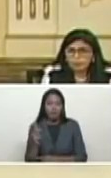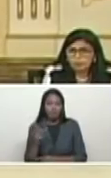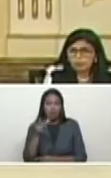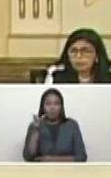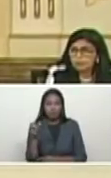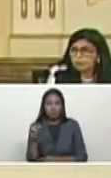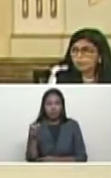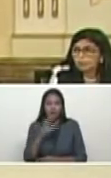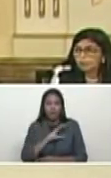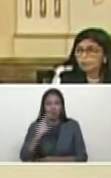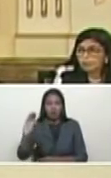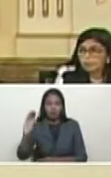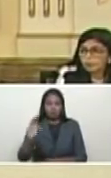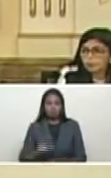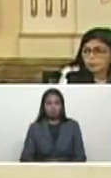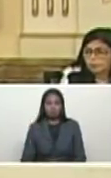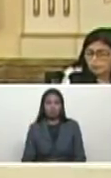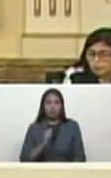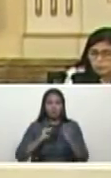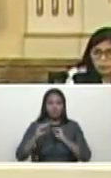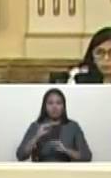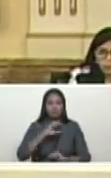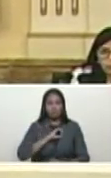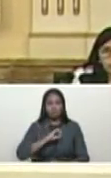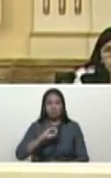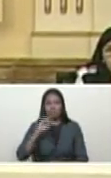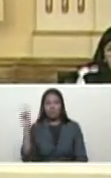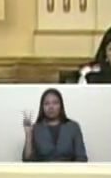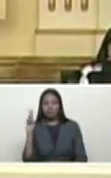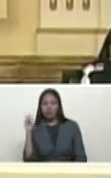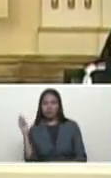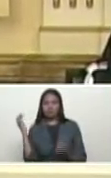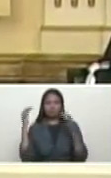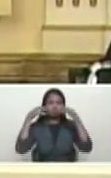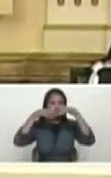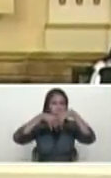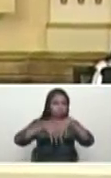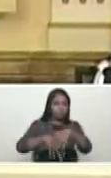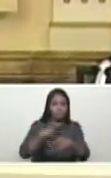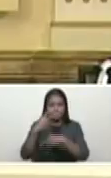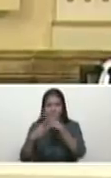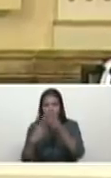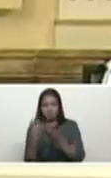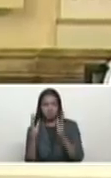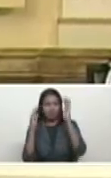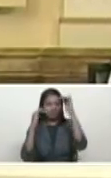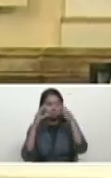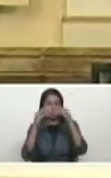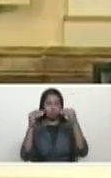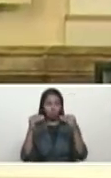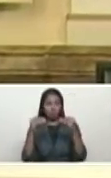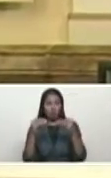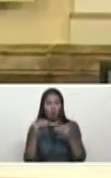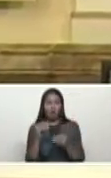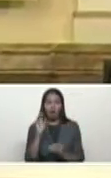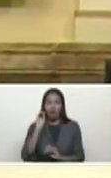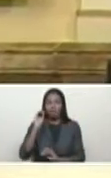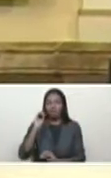lugares de la patria con el movimiento somos venezuela llegando llegando llegando tocando